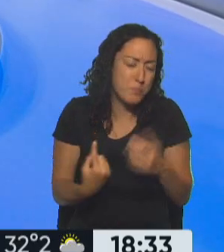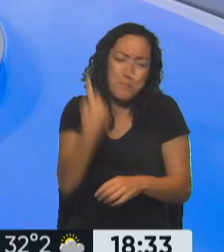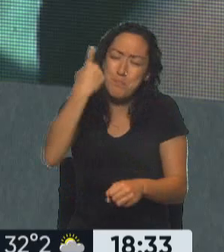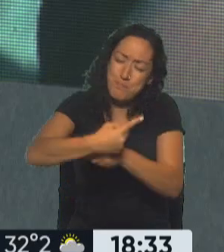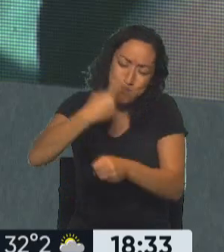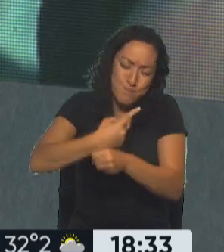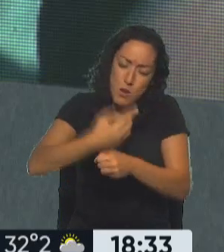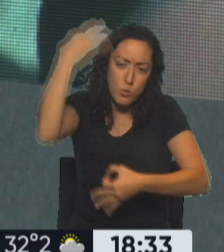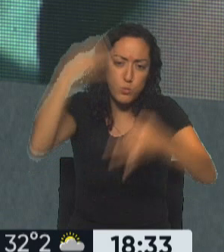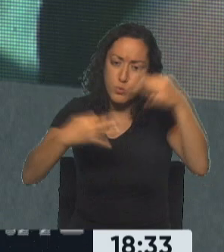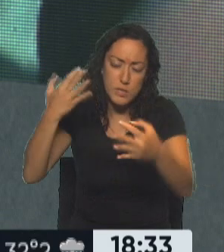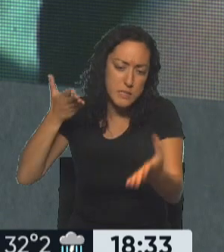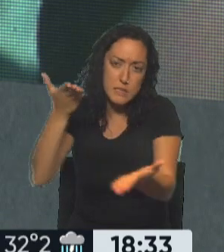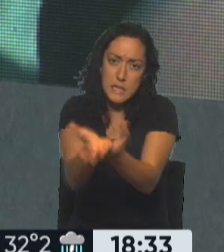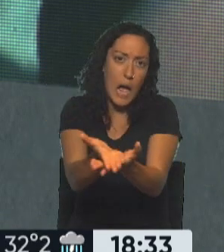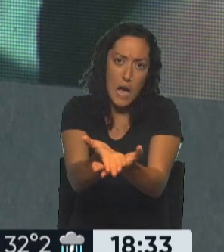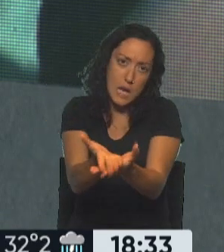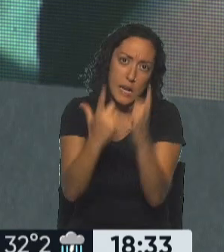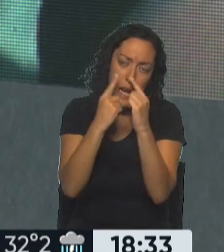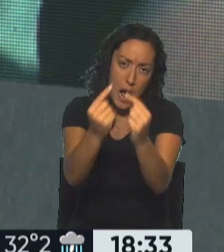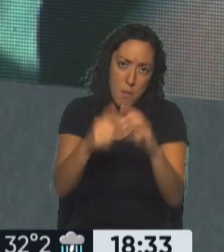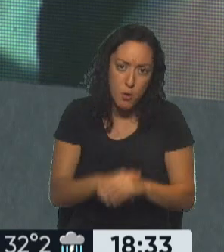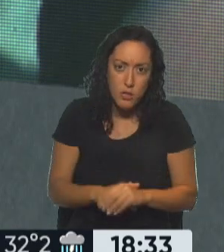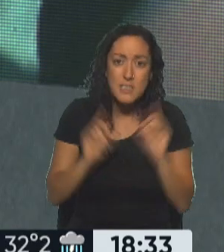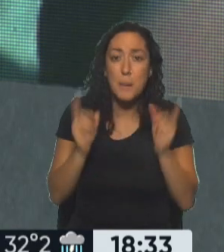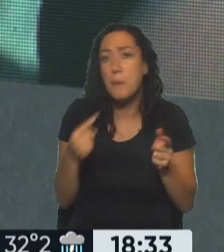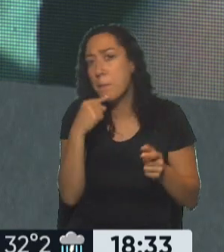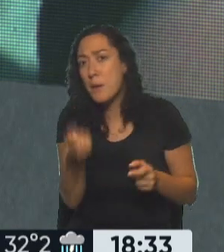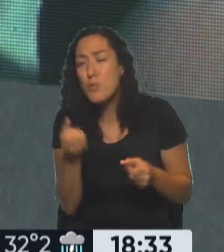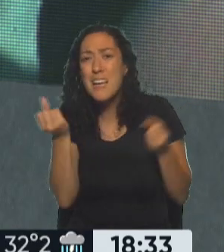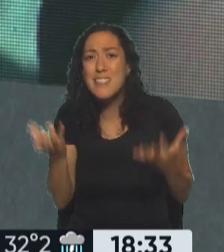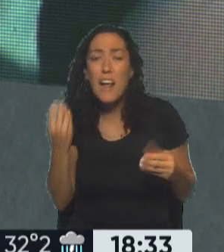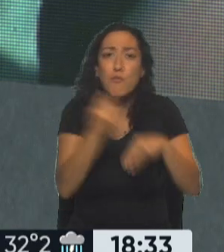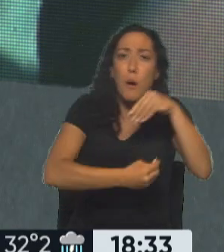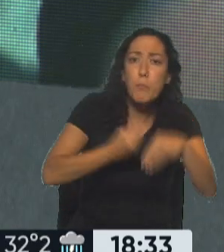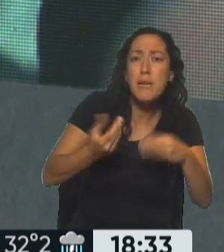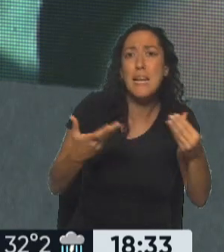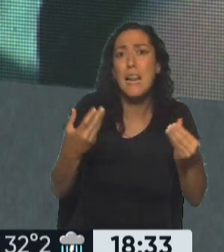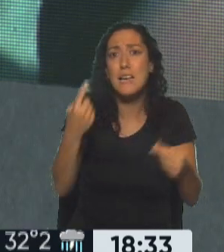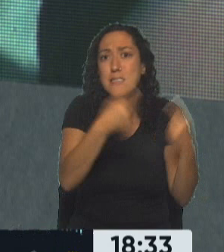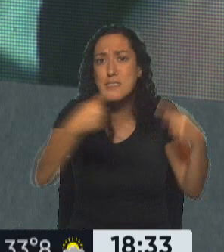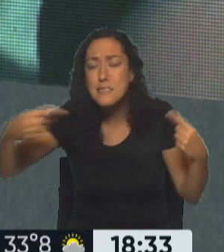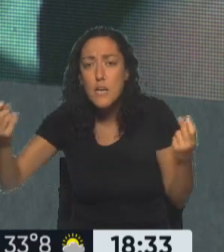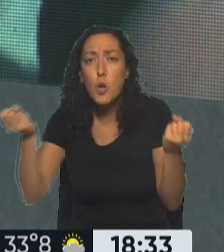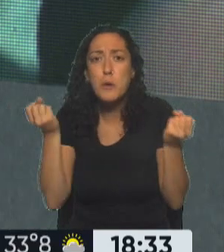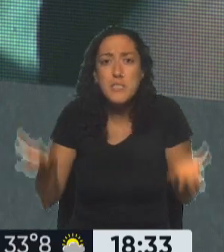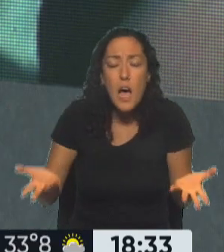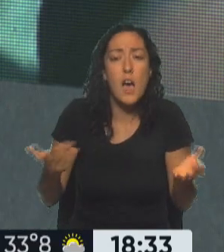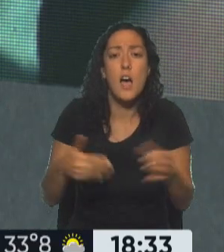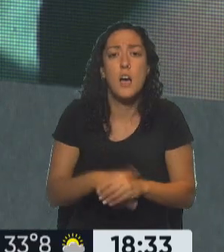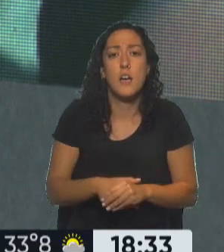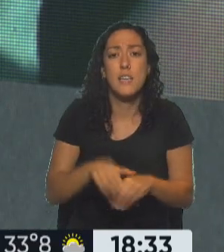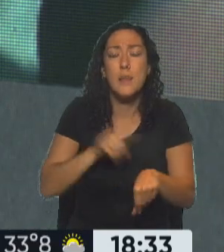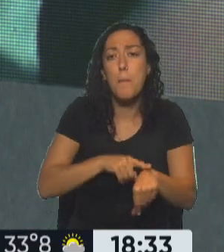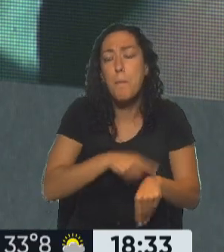justicia, no puedo dejar de preguntarles cómo estás, cómo están esas familias, cómo impacta esto con el pasar